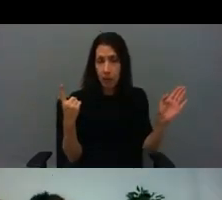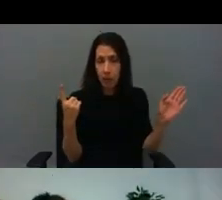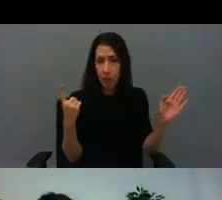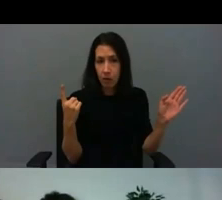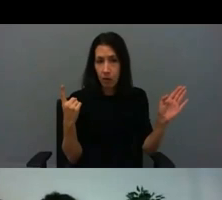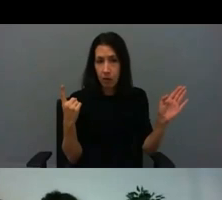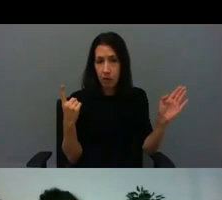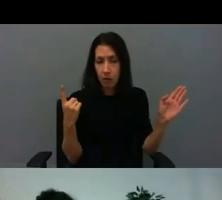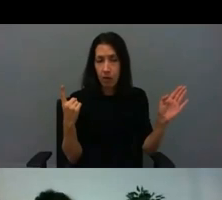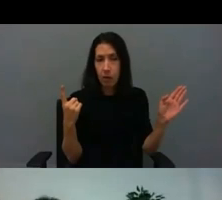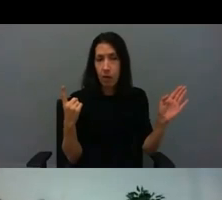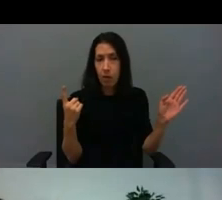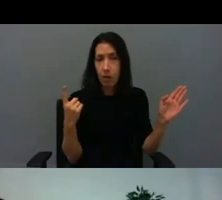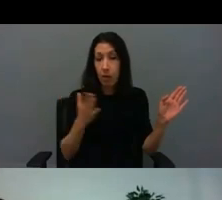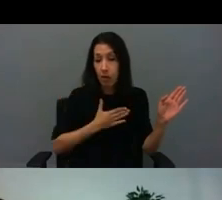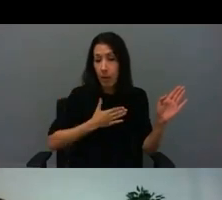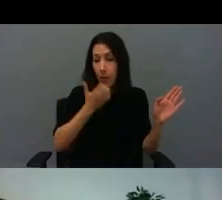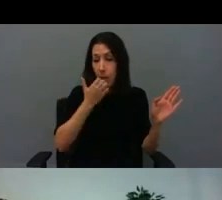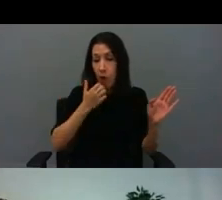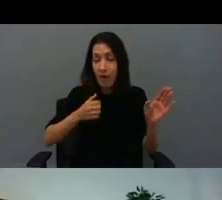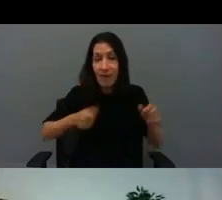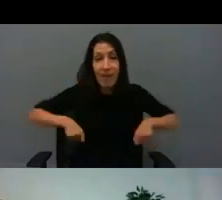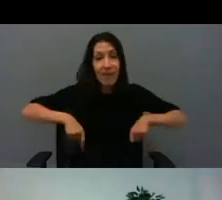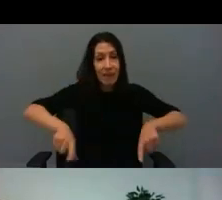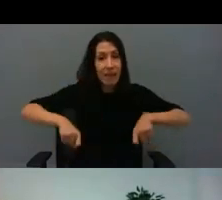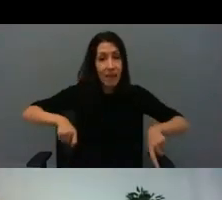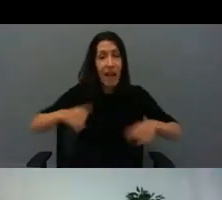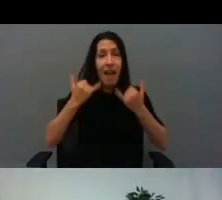puedo manejar mi silla eléctrica fuera